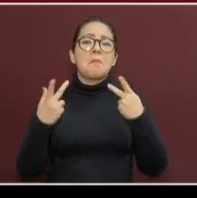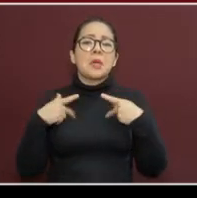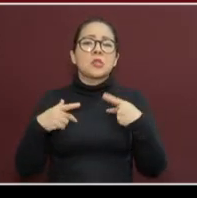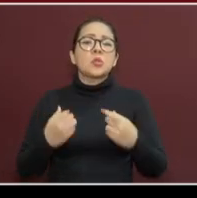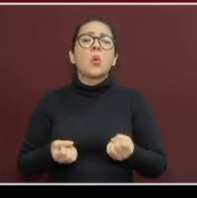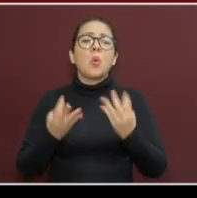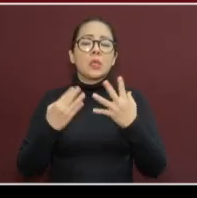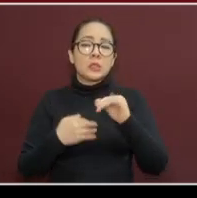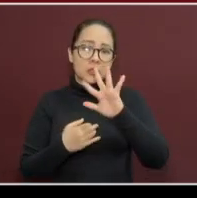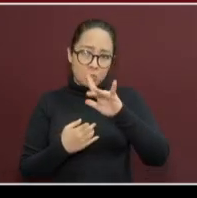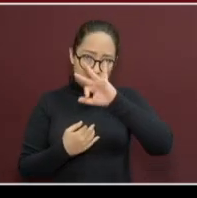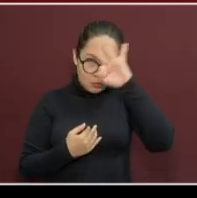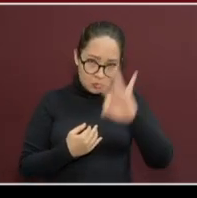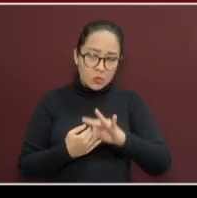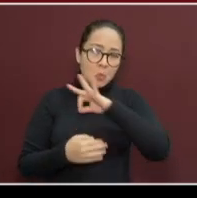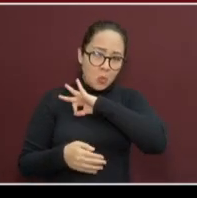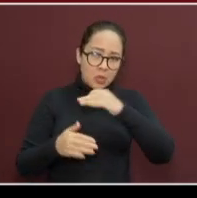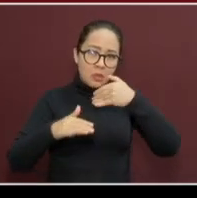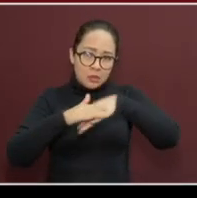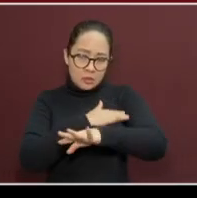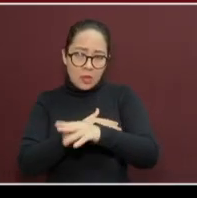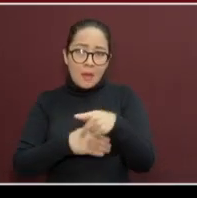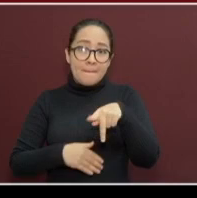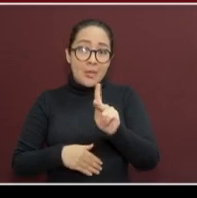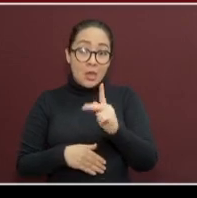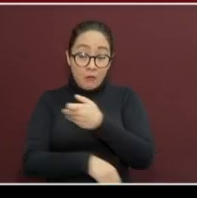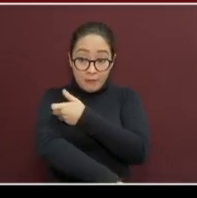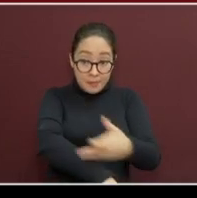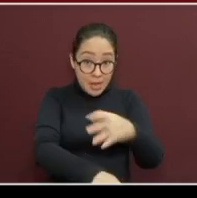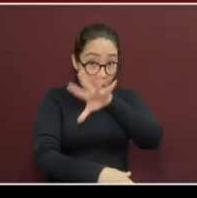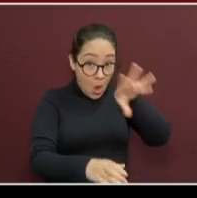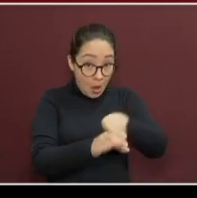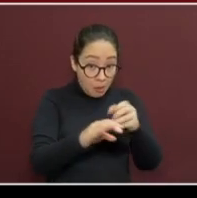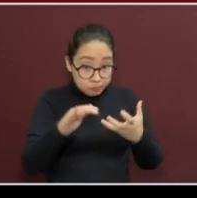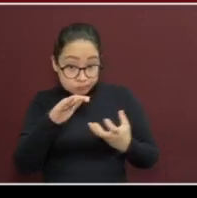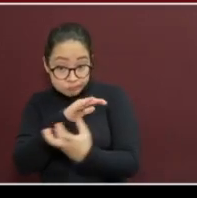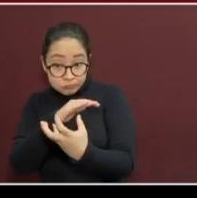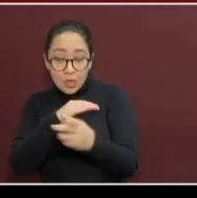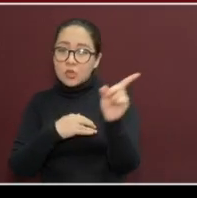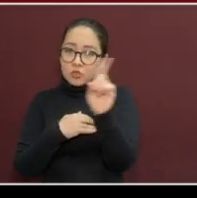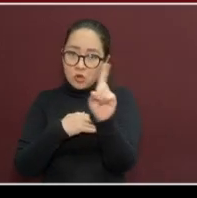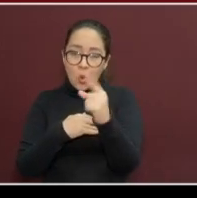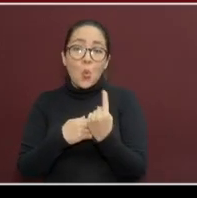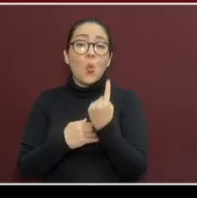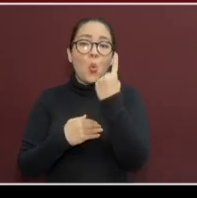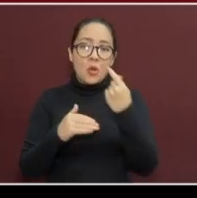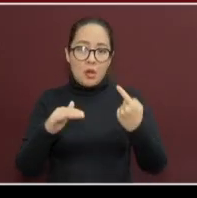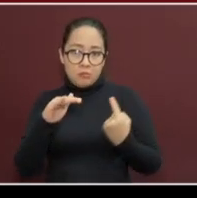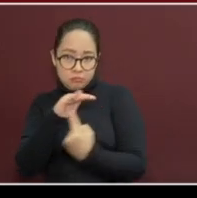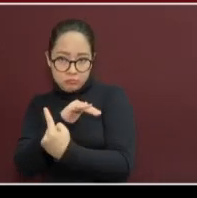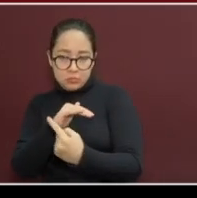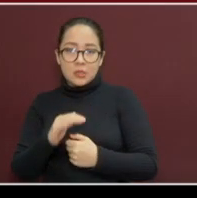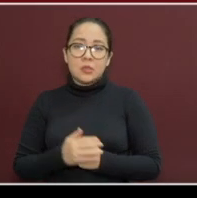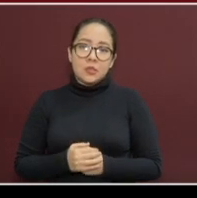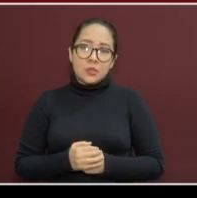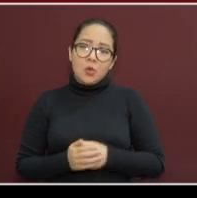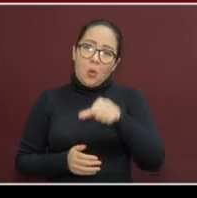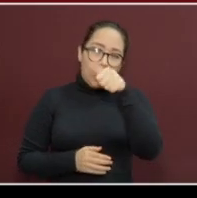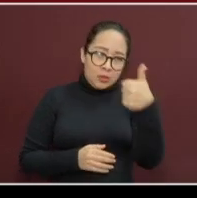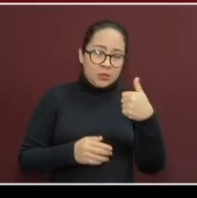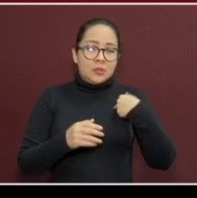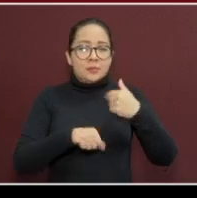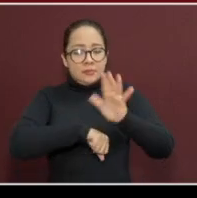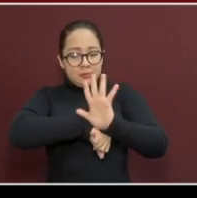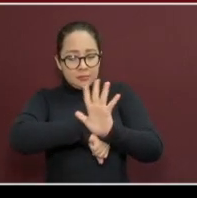hasta 50% con sólo una persona por familia todo lo demás teatros